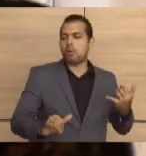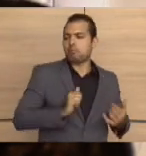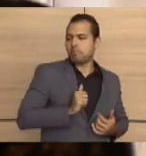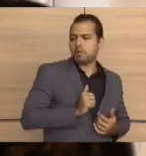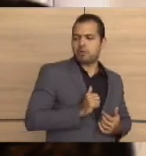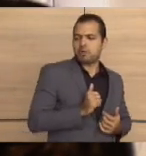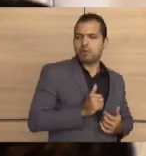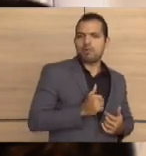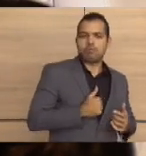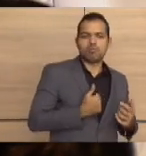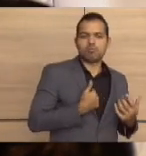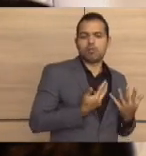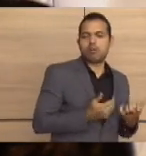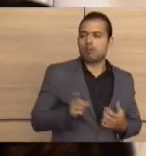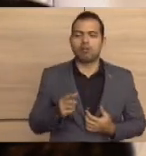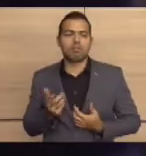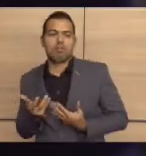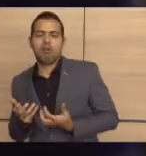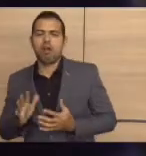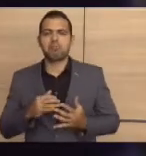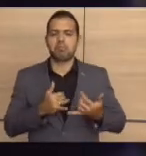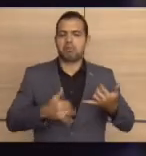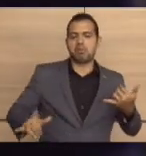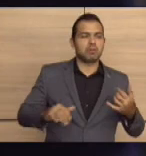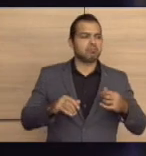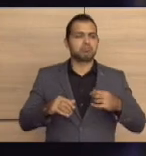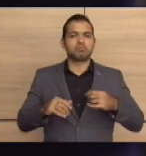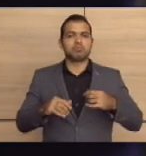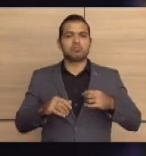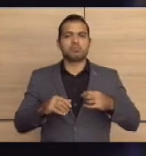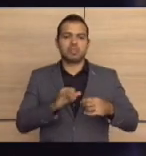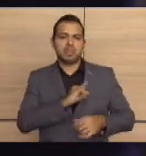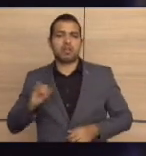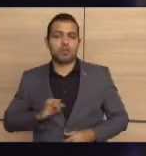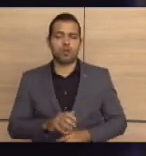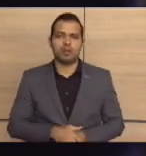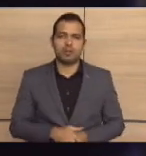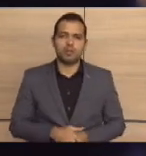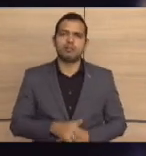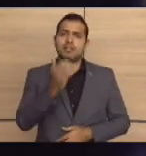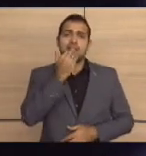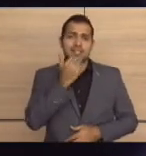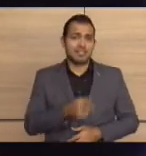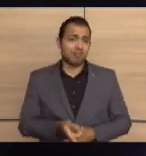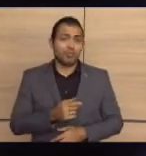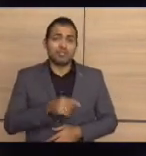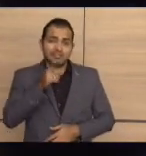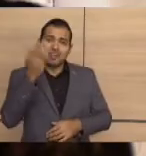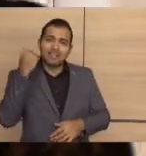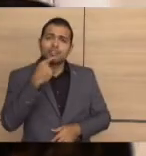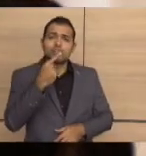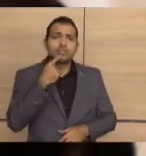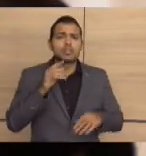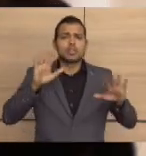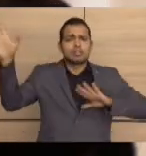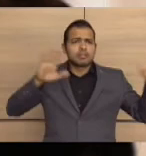¿Cómo hacemos para trabajar en equipo? ¿Qué se aprende, por ejemplo, en un equipo de fútbol? El día que te metieron 7 goles, al otro día, ¿cómo se trabaja en equipo?